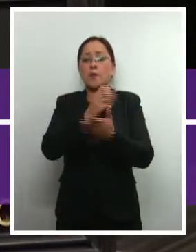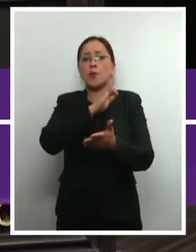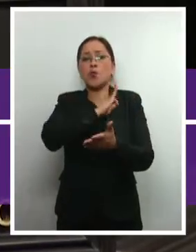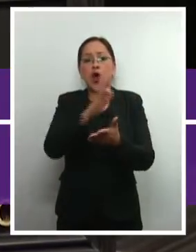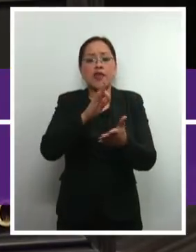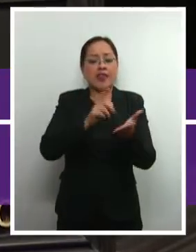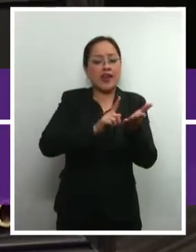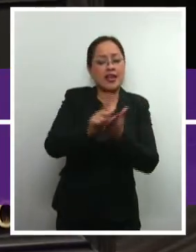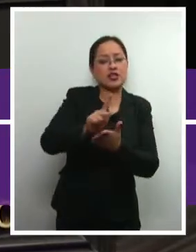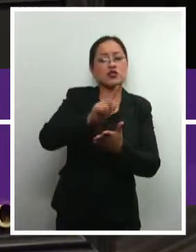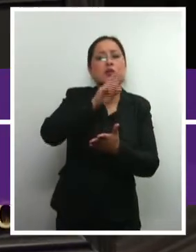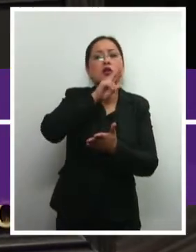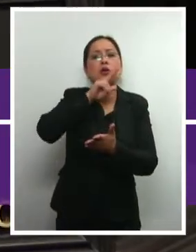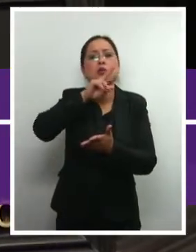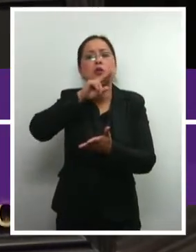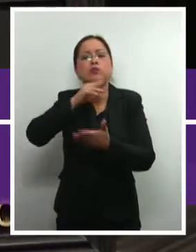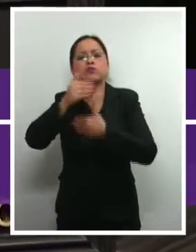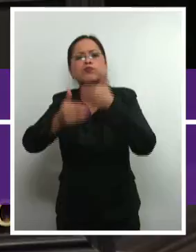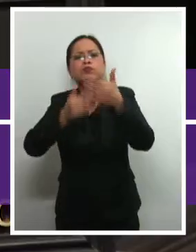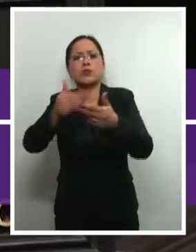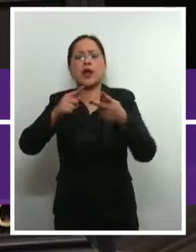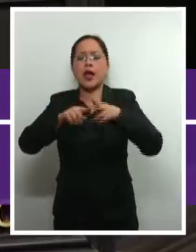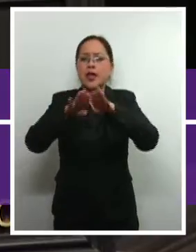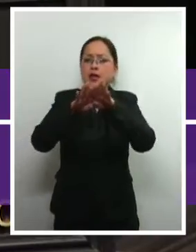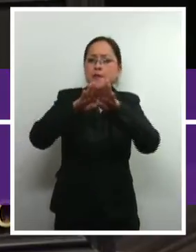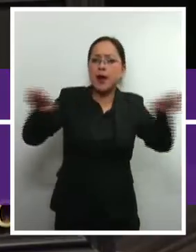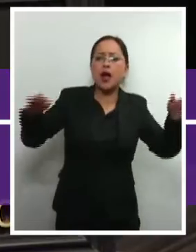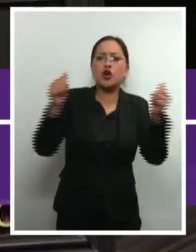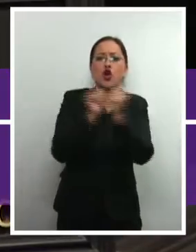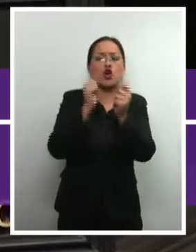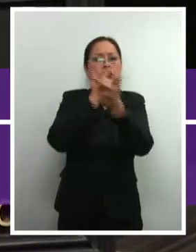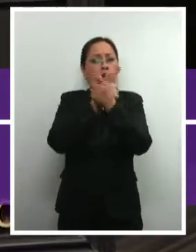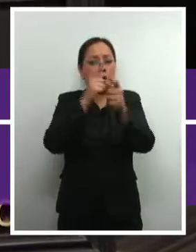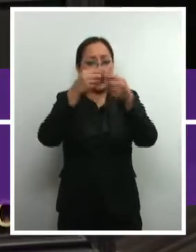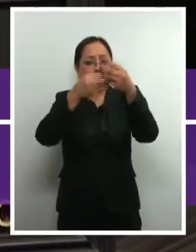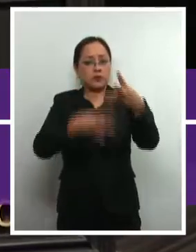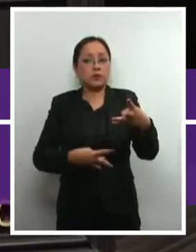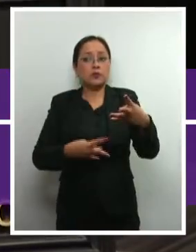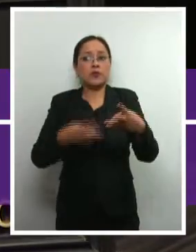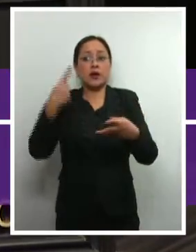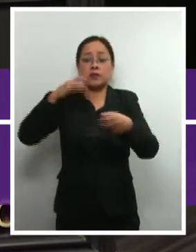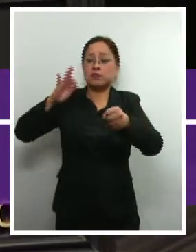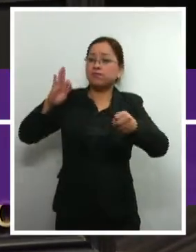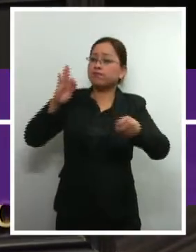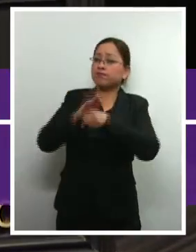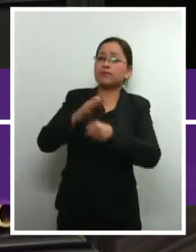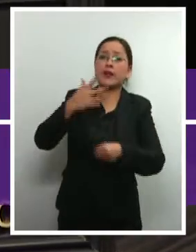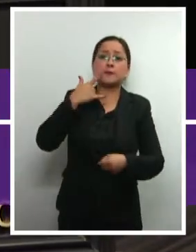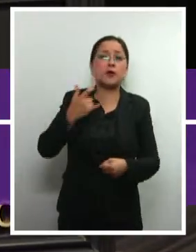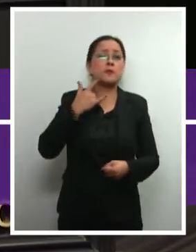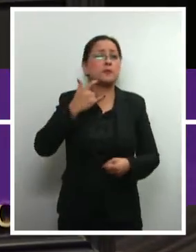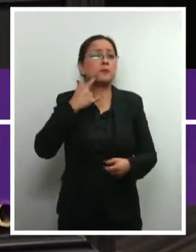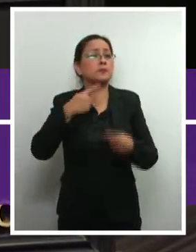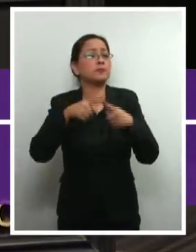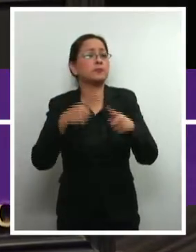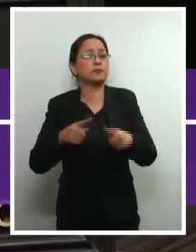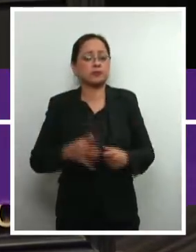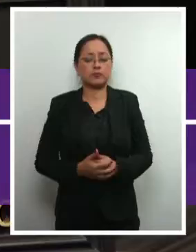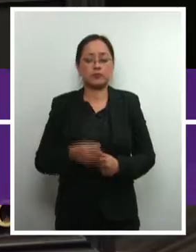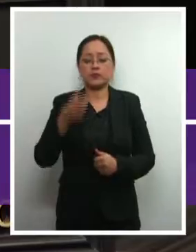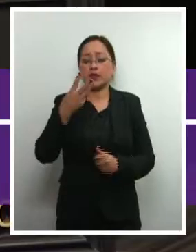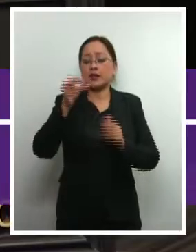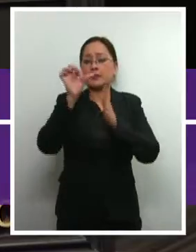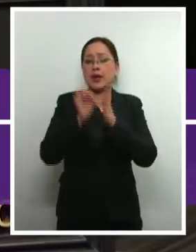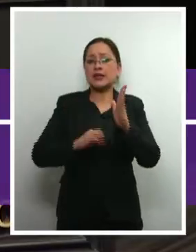progresista, igualitaria, libertaria, y con muchos esfuerzos. A lo largo de 3 meses